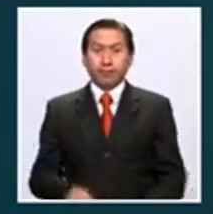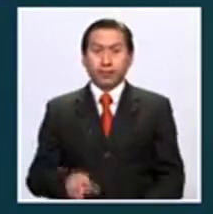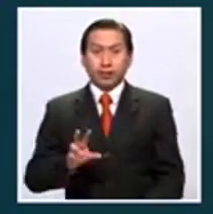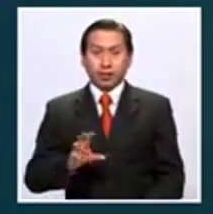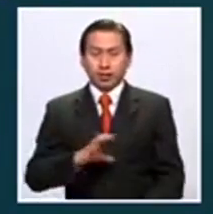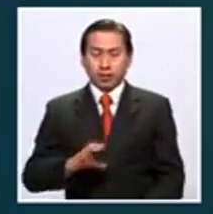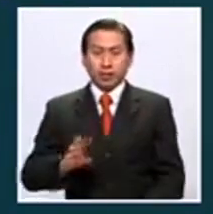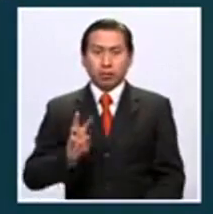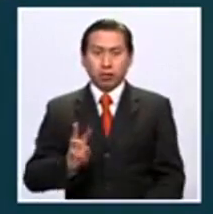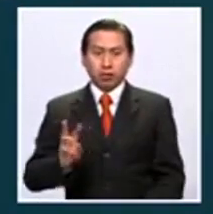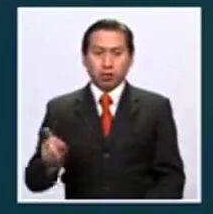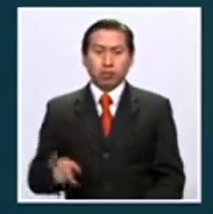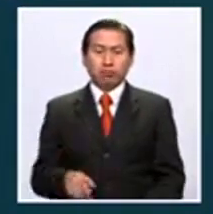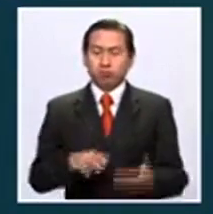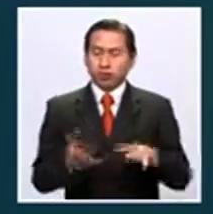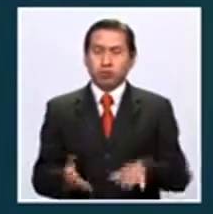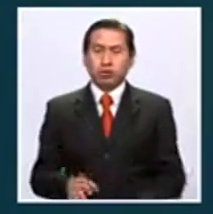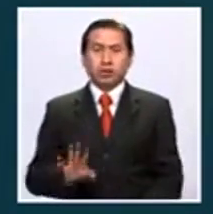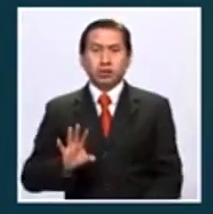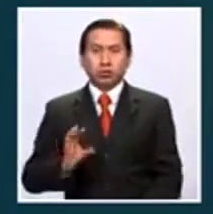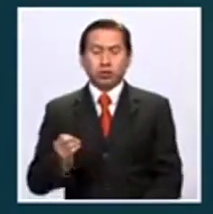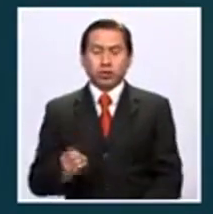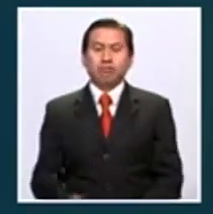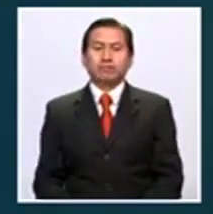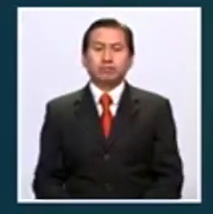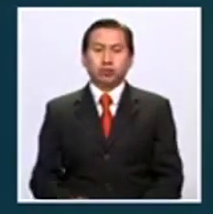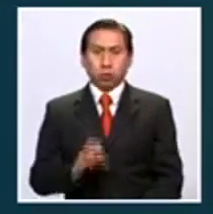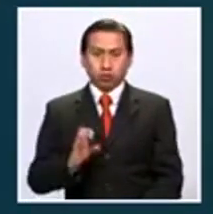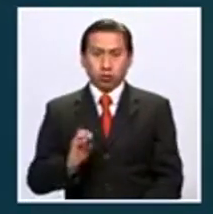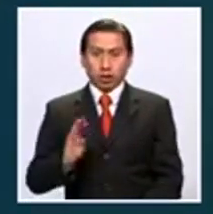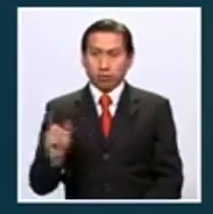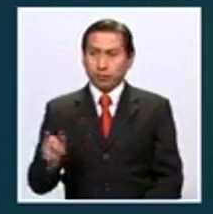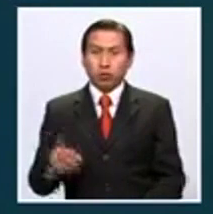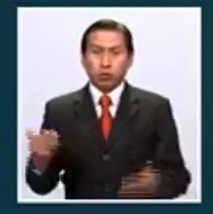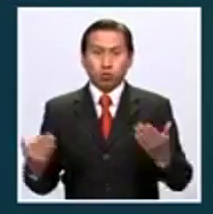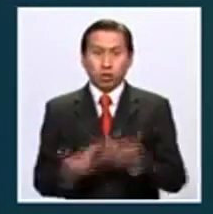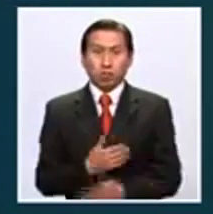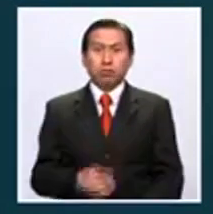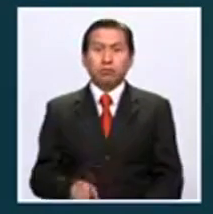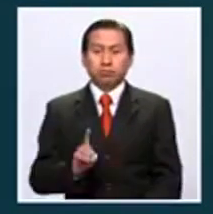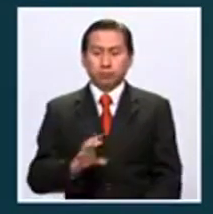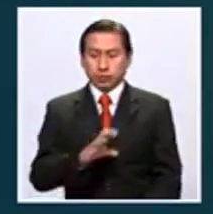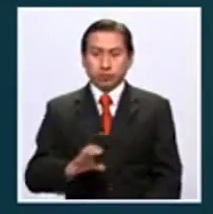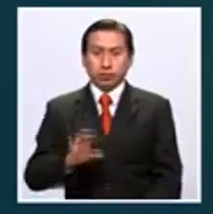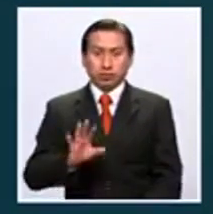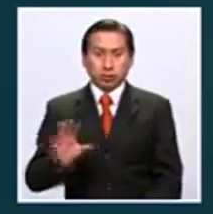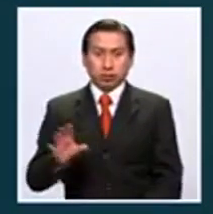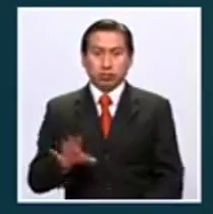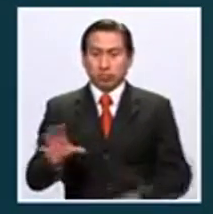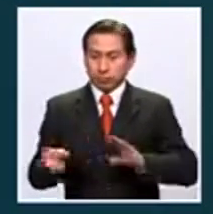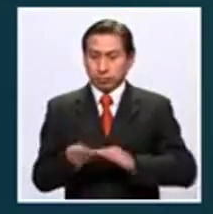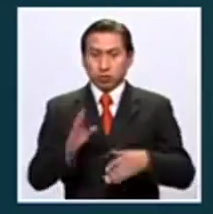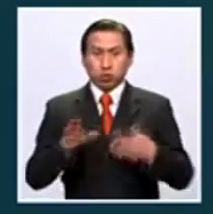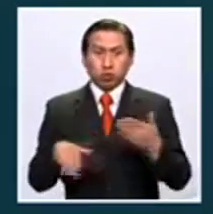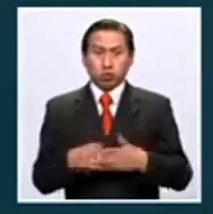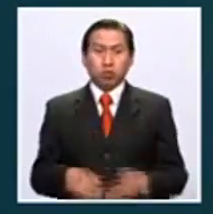322, decesos 50. Cochabamba, nuevos contagios 155, personas